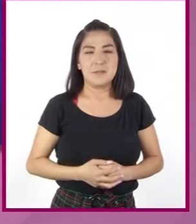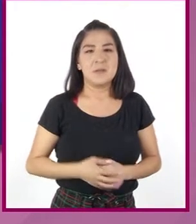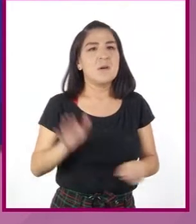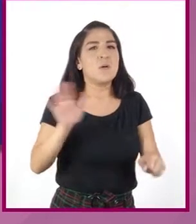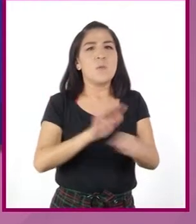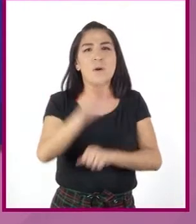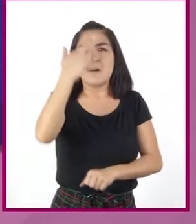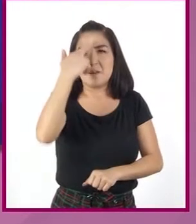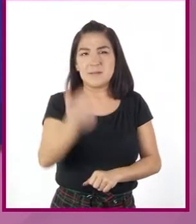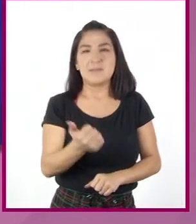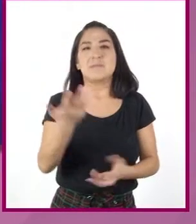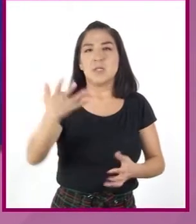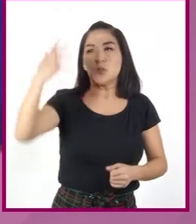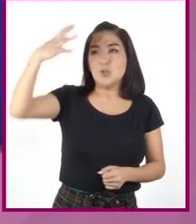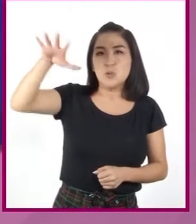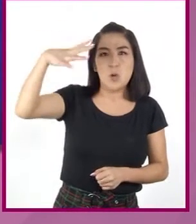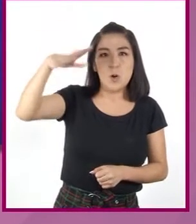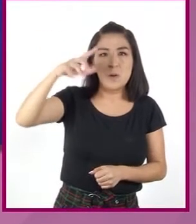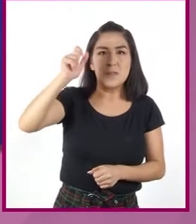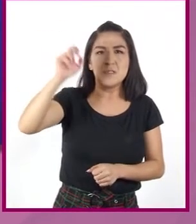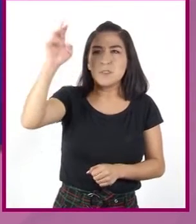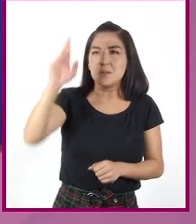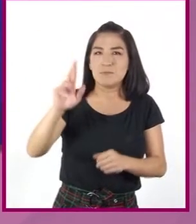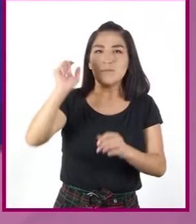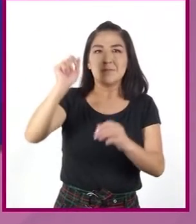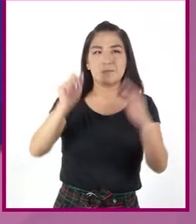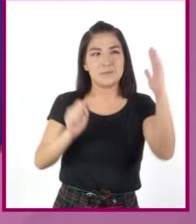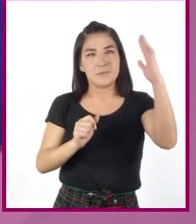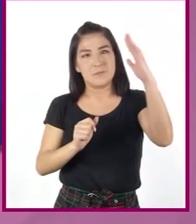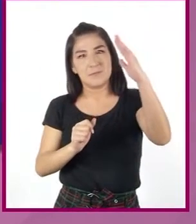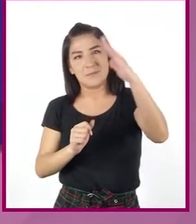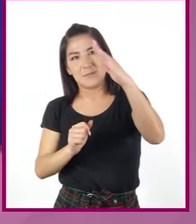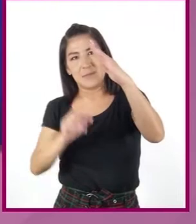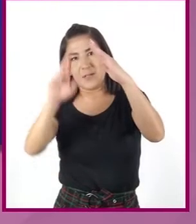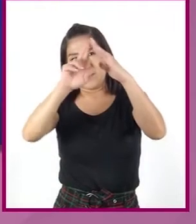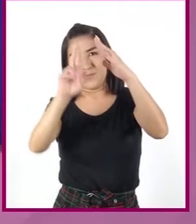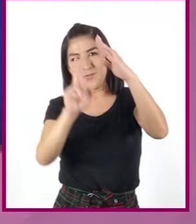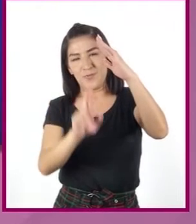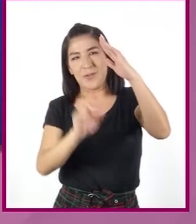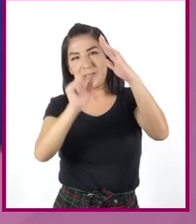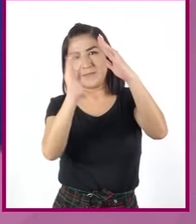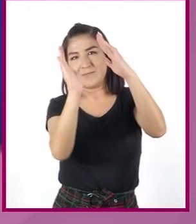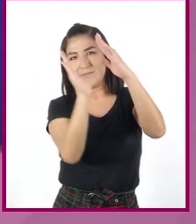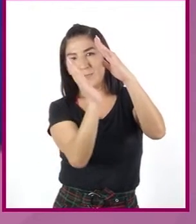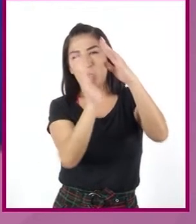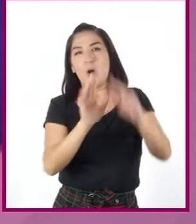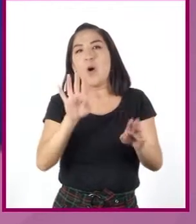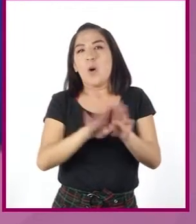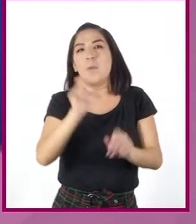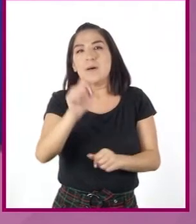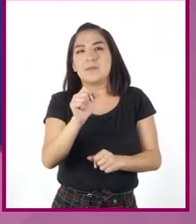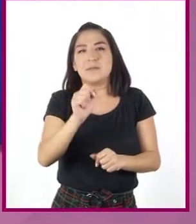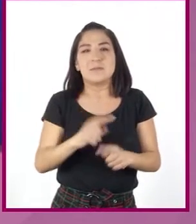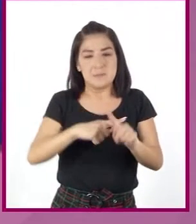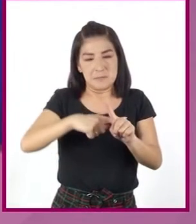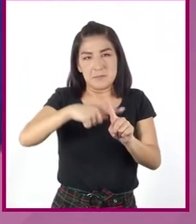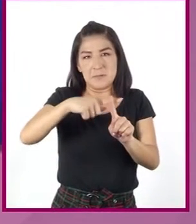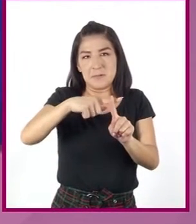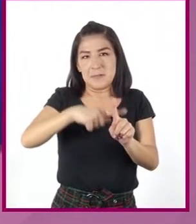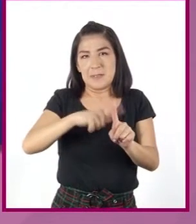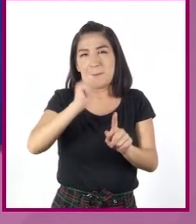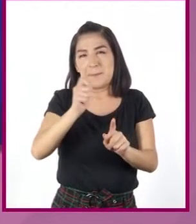debido a que los rayos solares llegan con cierta inclinación, lo cual hace que la temperatura sea más o menos